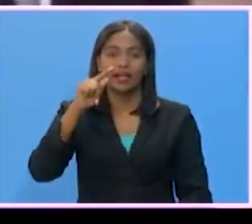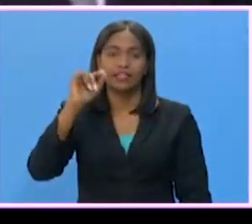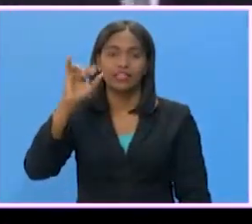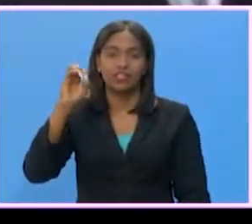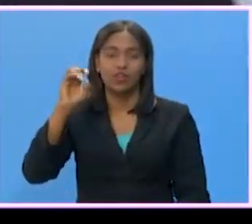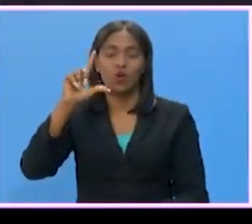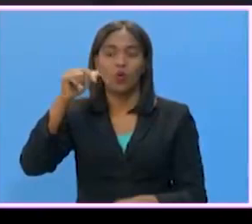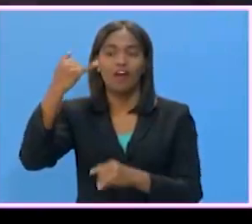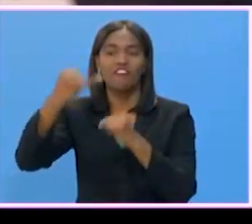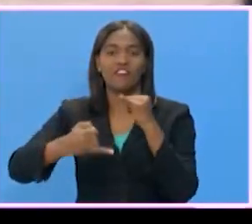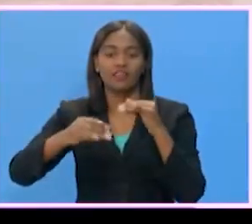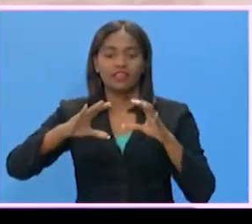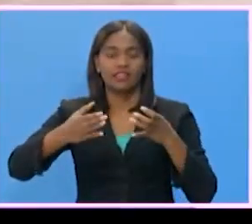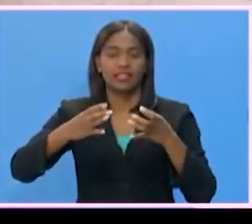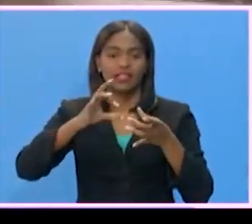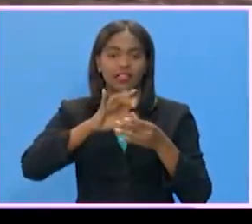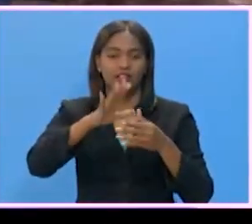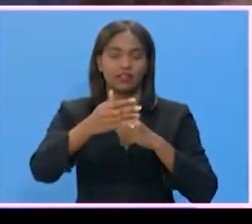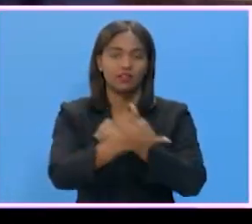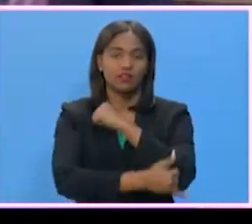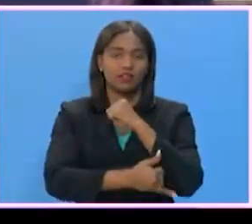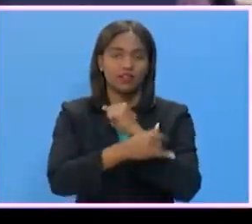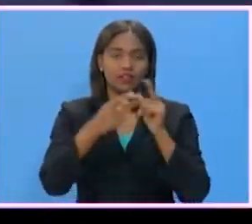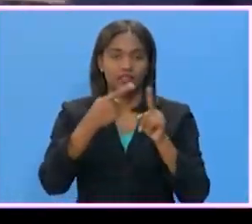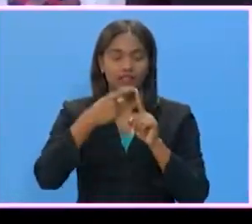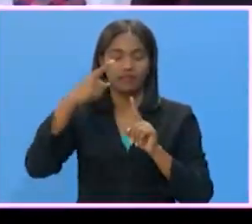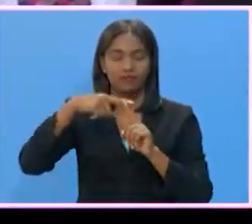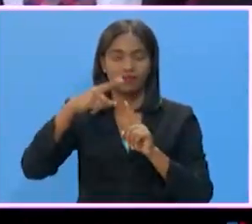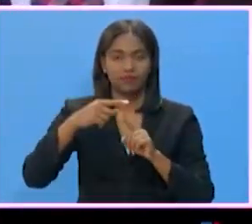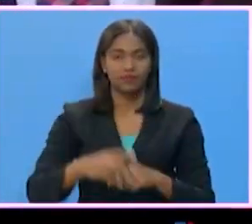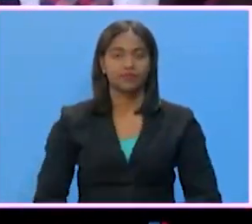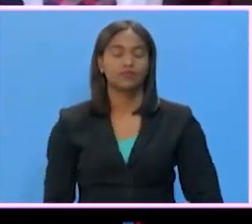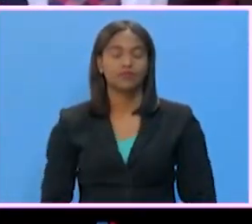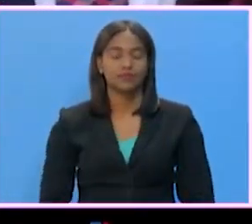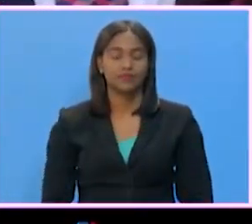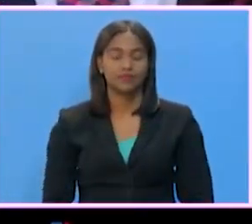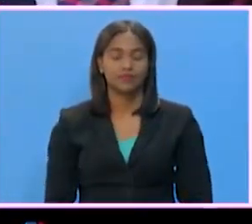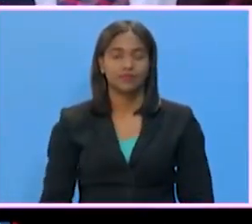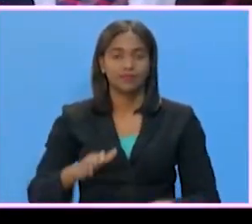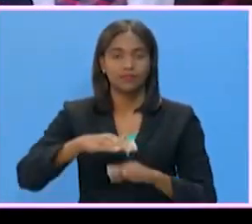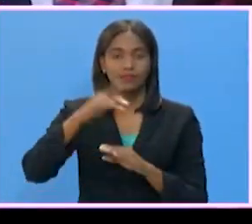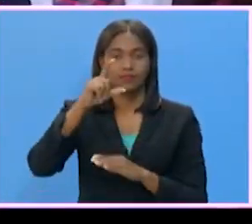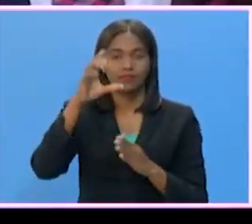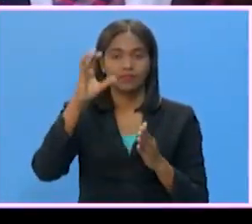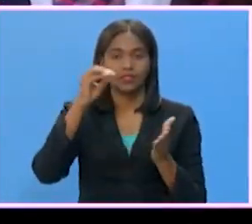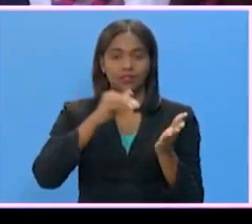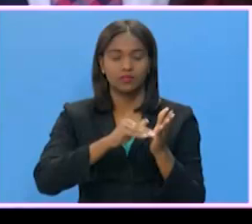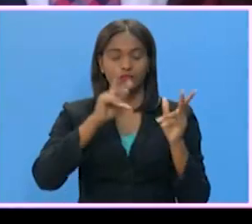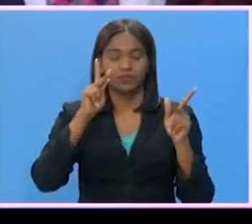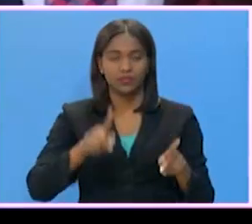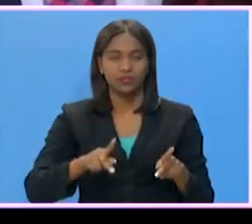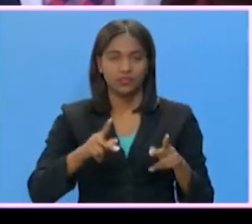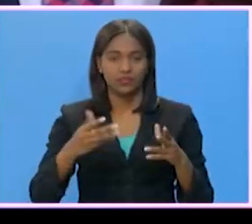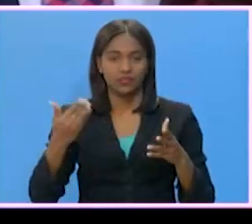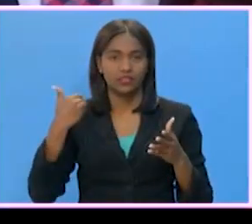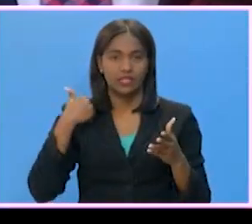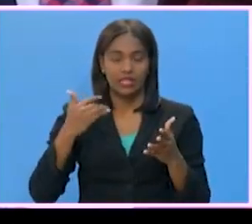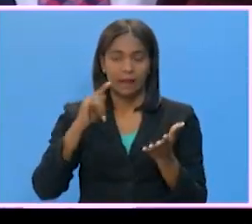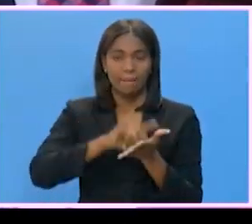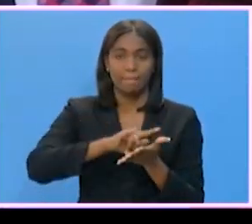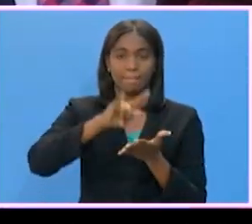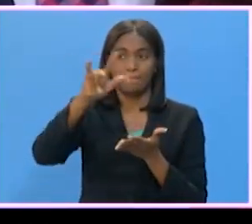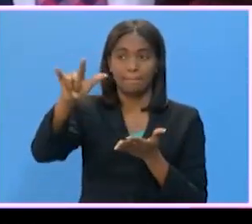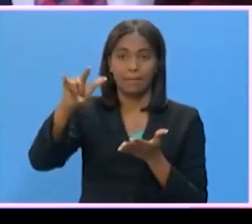finalmente en el centro de la ciudad de San Cristóbal. Que más de 150.000 personas de San Cristóbal viajan desde y hacia